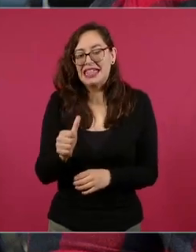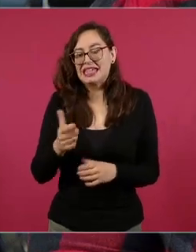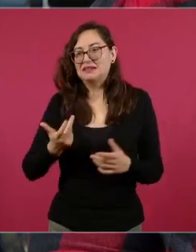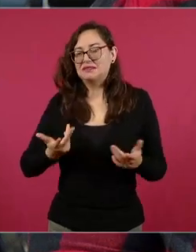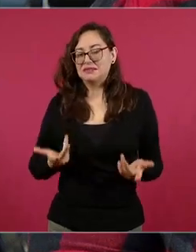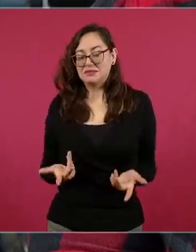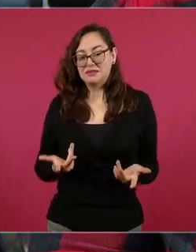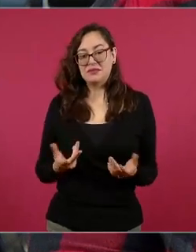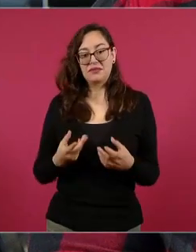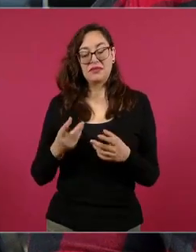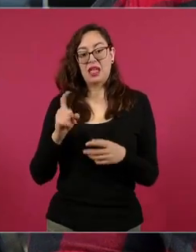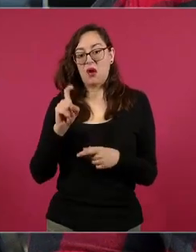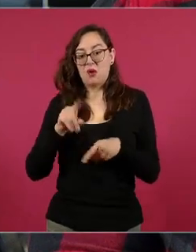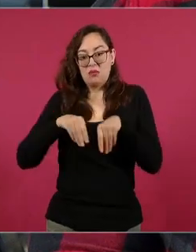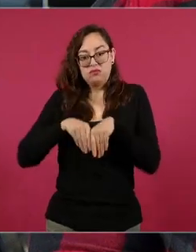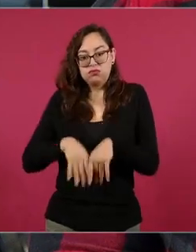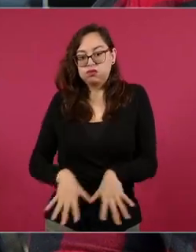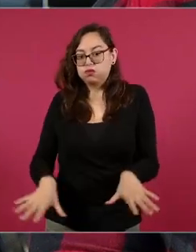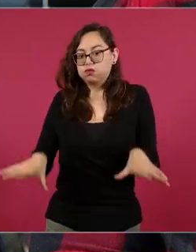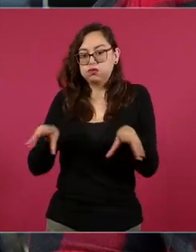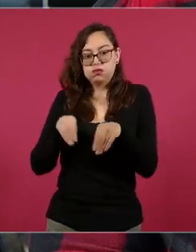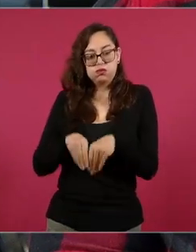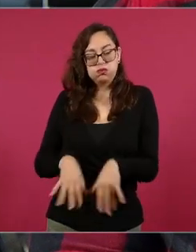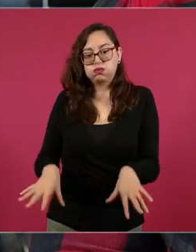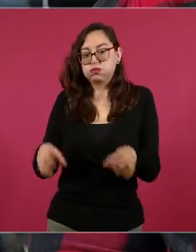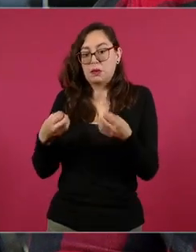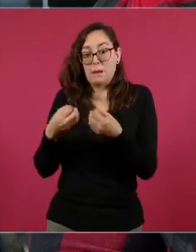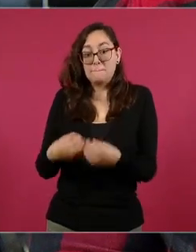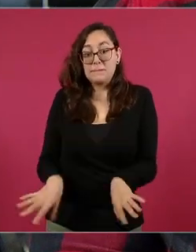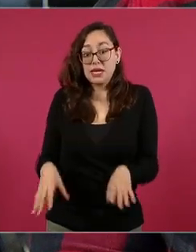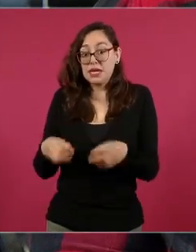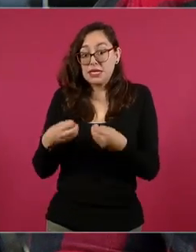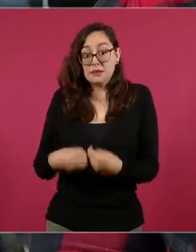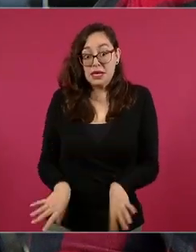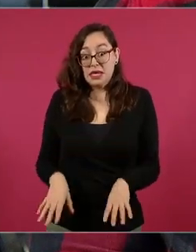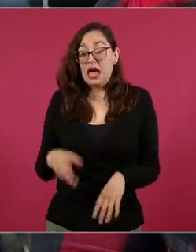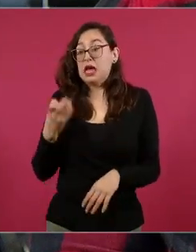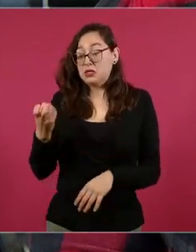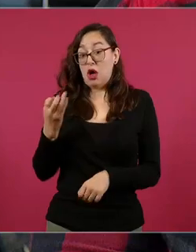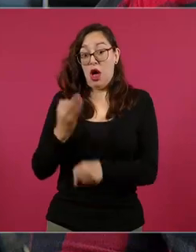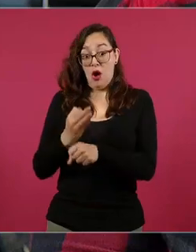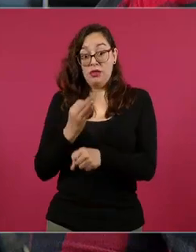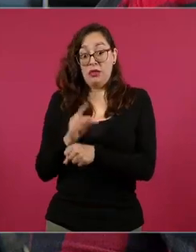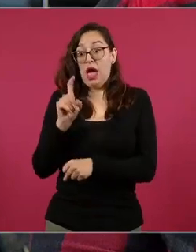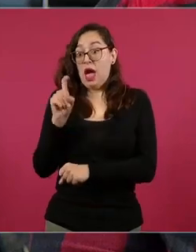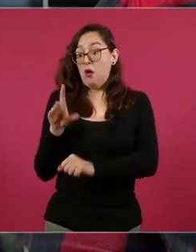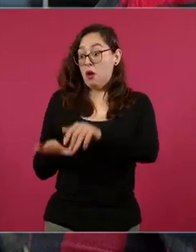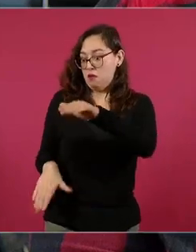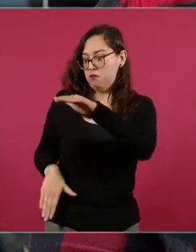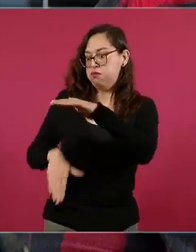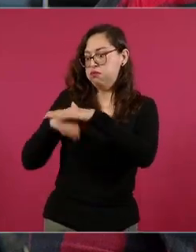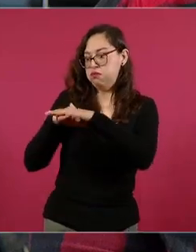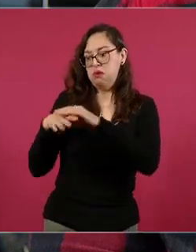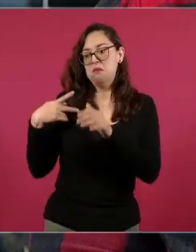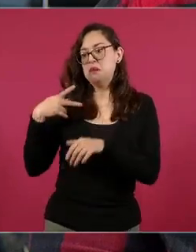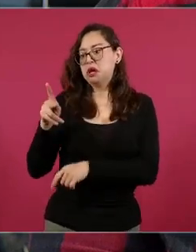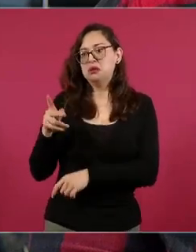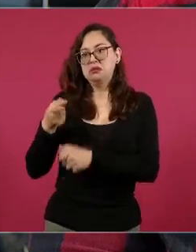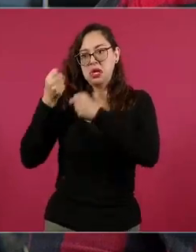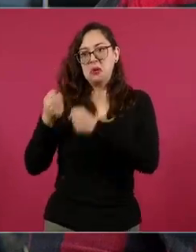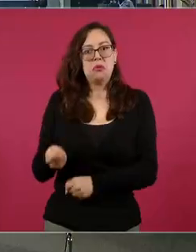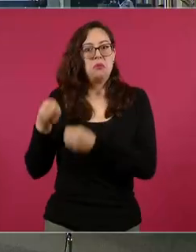esta presa, se sigue fugando el agua, esta agua que hay ahorita se va a filtrar, se va a tirar, pero no va a llegar un litro a los potosinos.